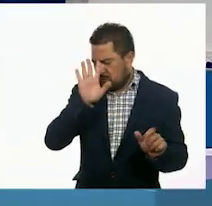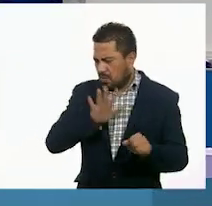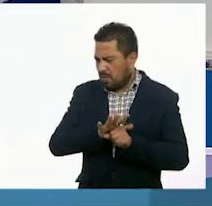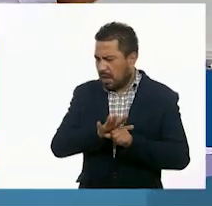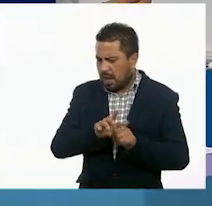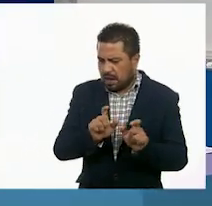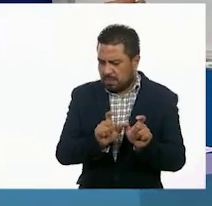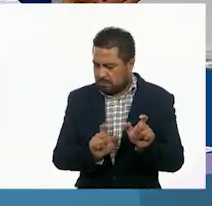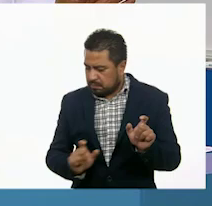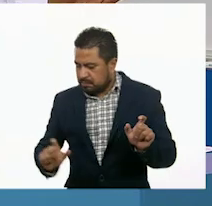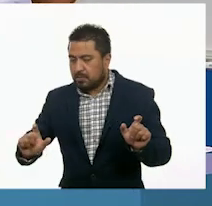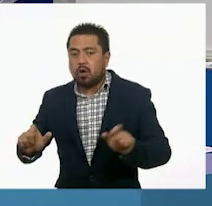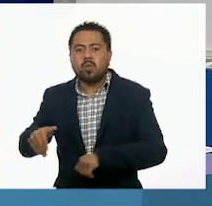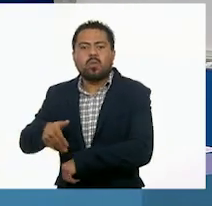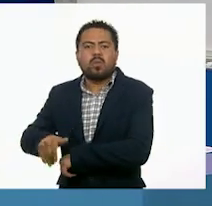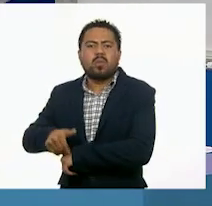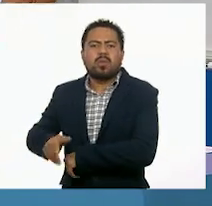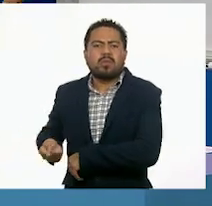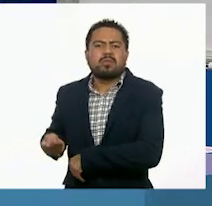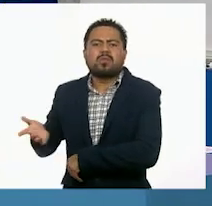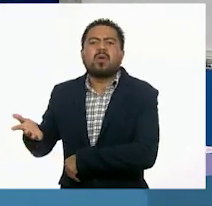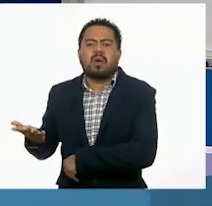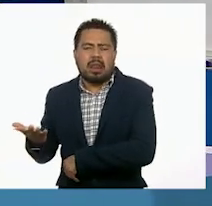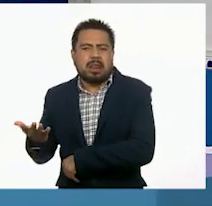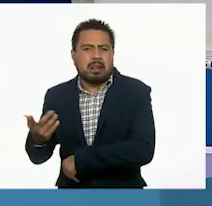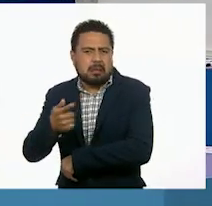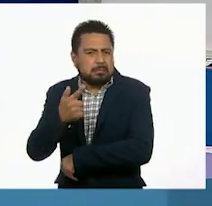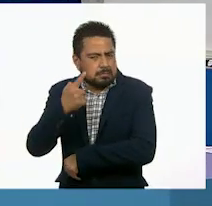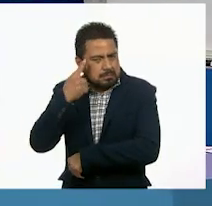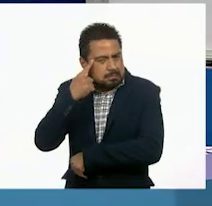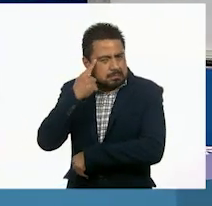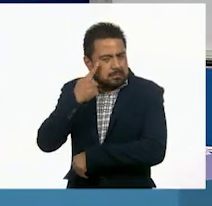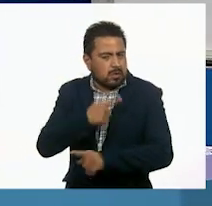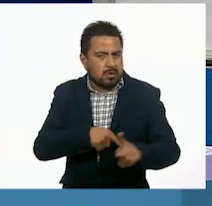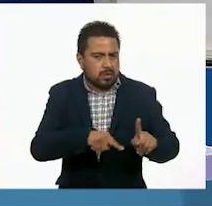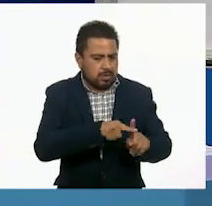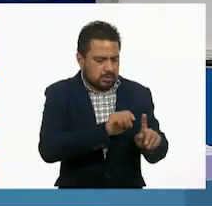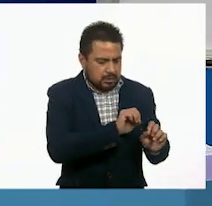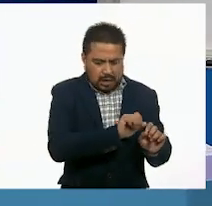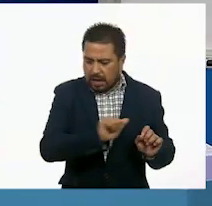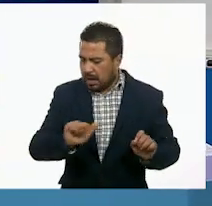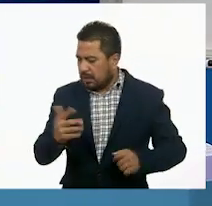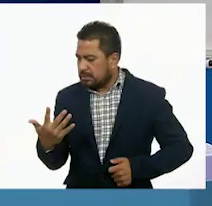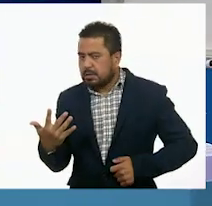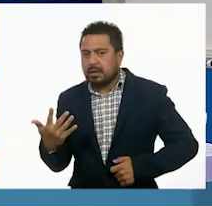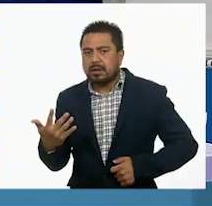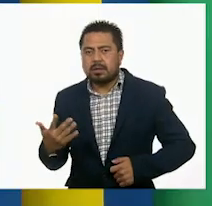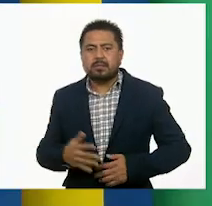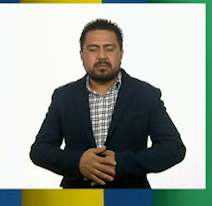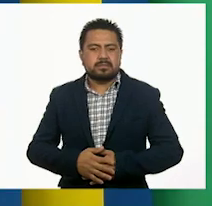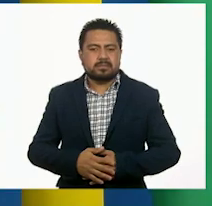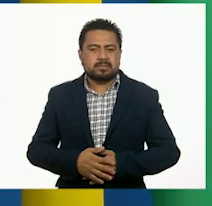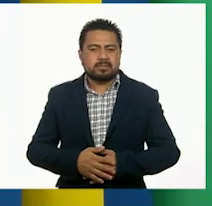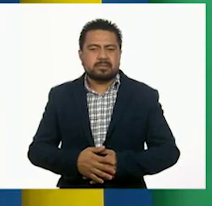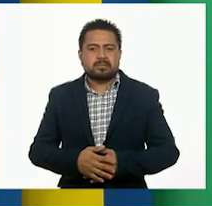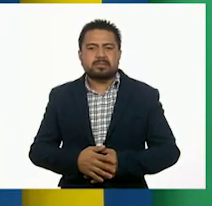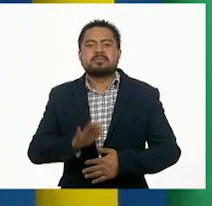sería el número que colocaríamos en el siguiente punto? ¿Puedo?